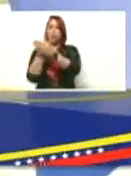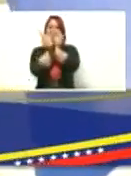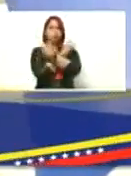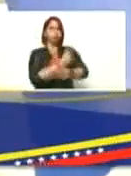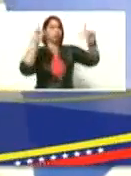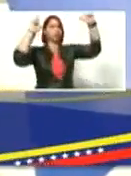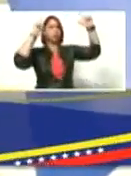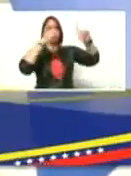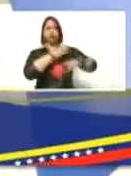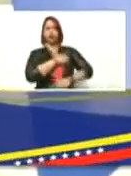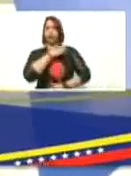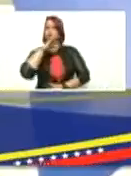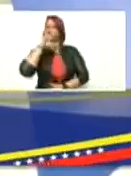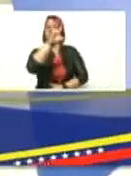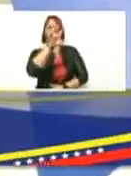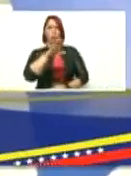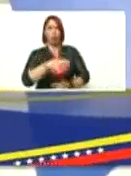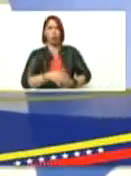y su soberanía.